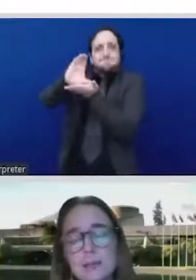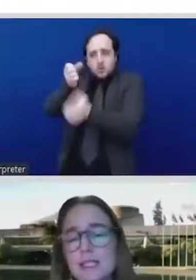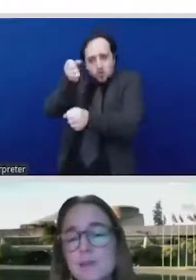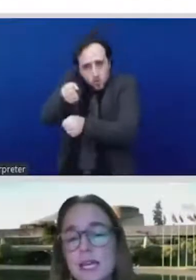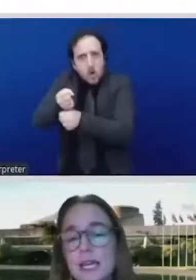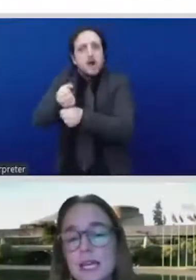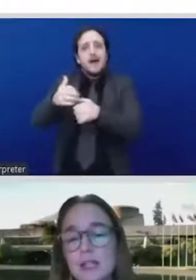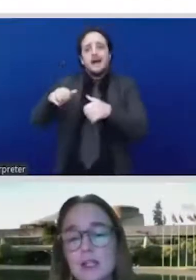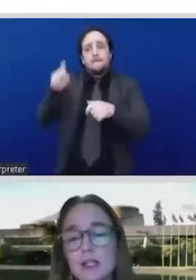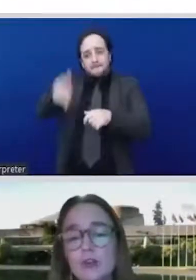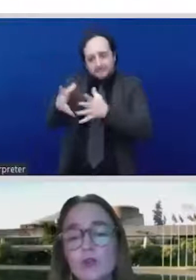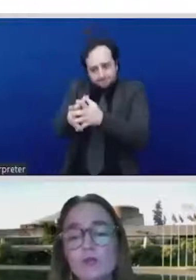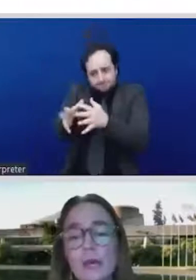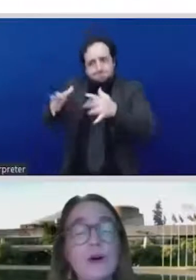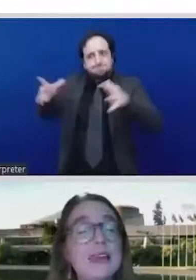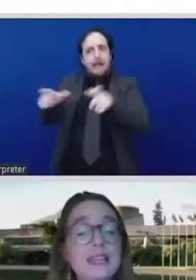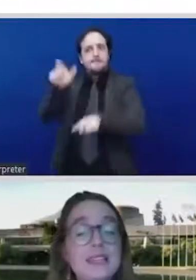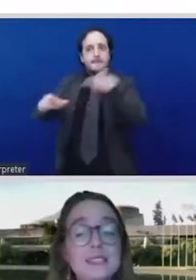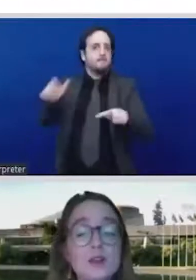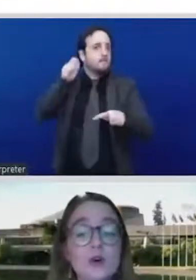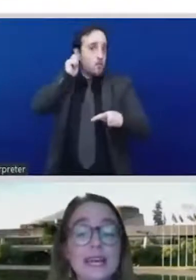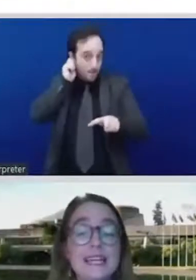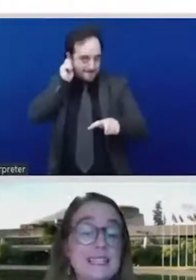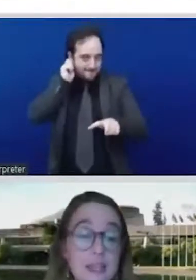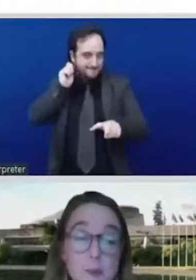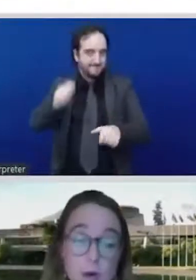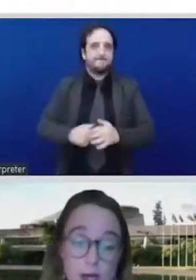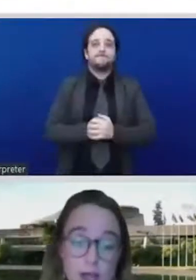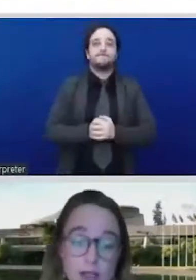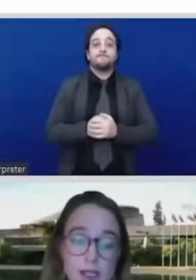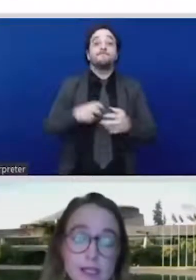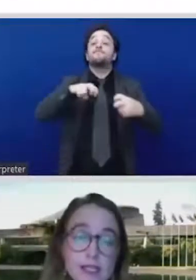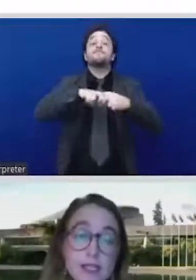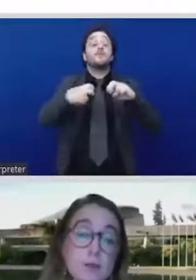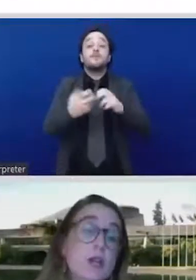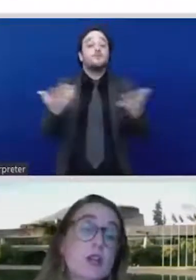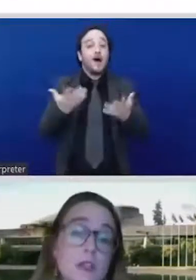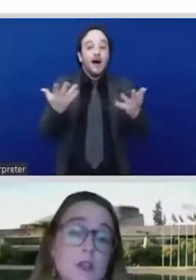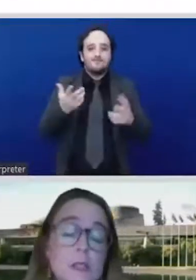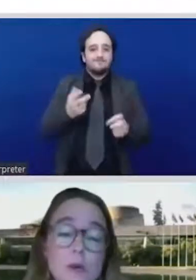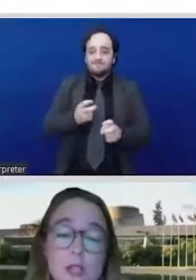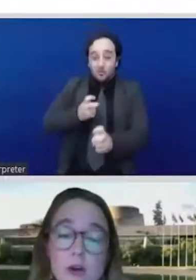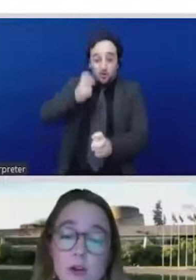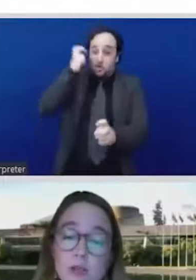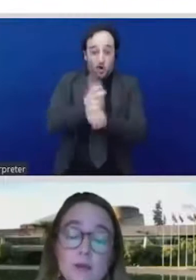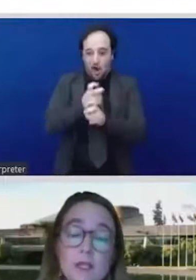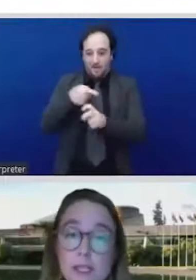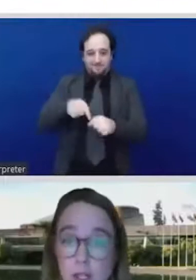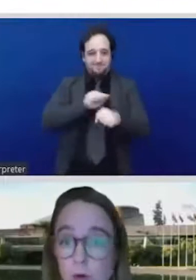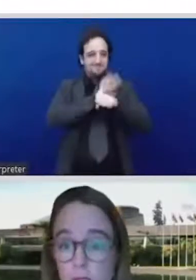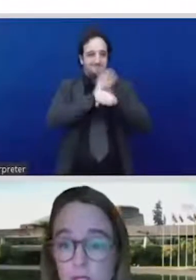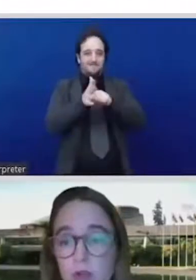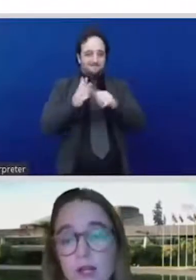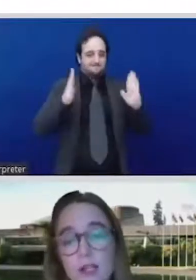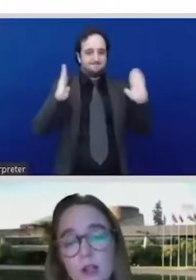la CEPAL decimos que esto no es una época de crisis, sino una crisis de época, y estamos retomando los aportes de la economía feminista y los